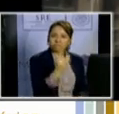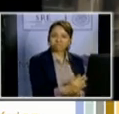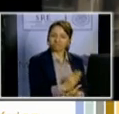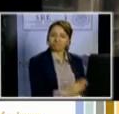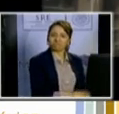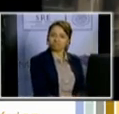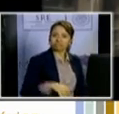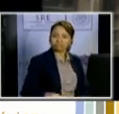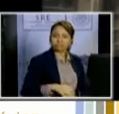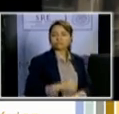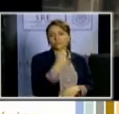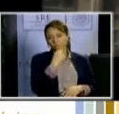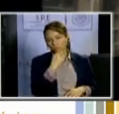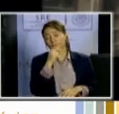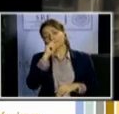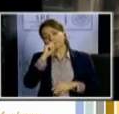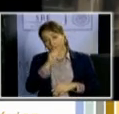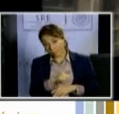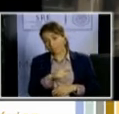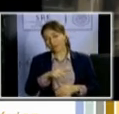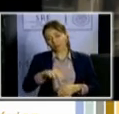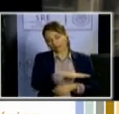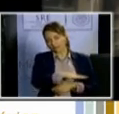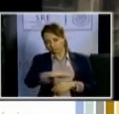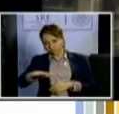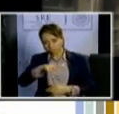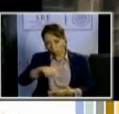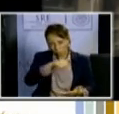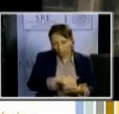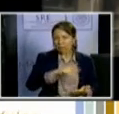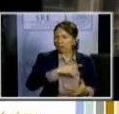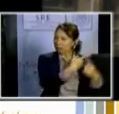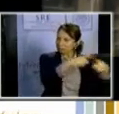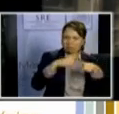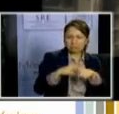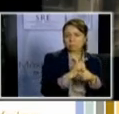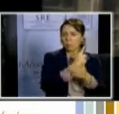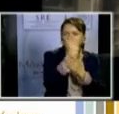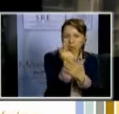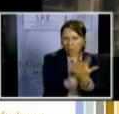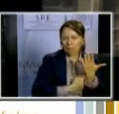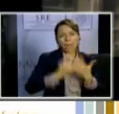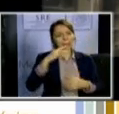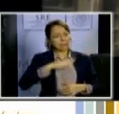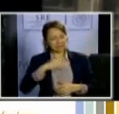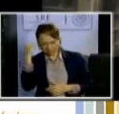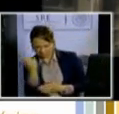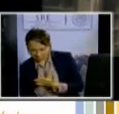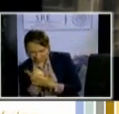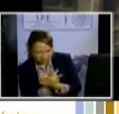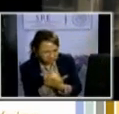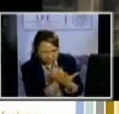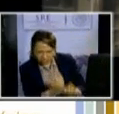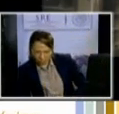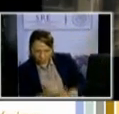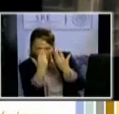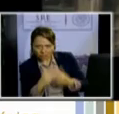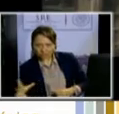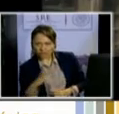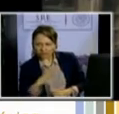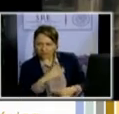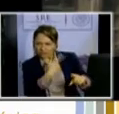política pública en la región. Hay programas, hay inventarios en prácticamente todos los países, hay poca